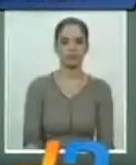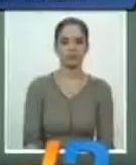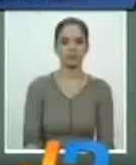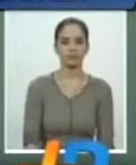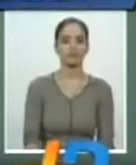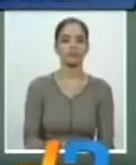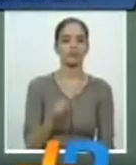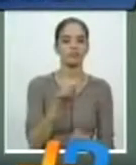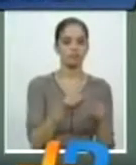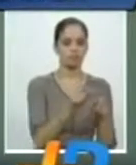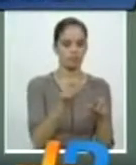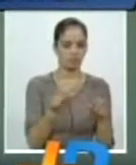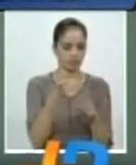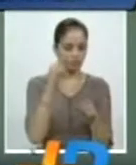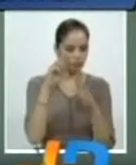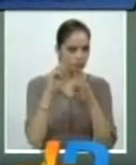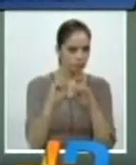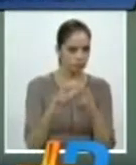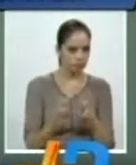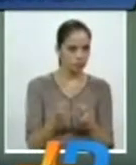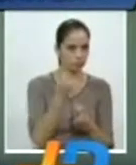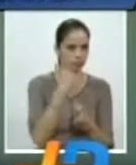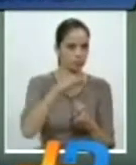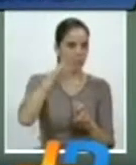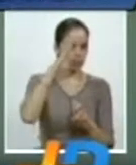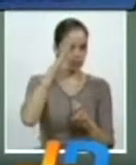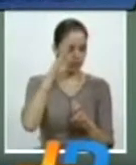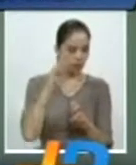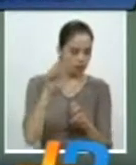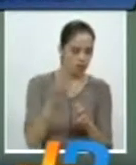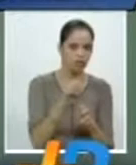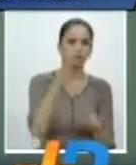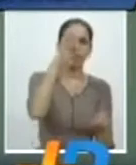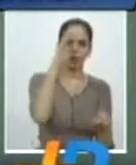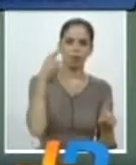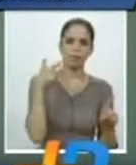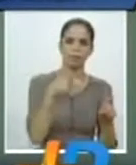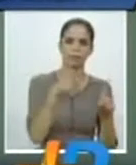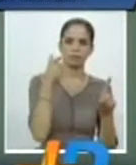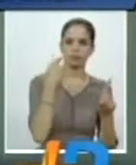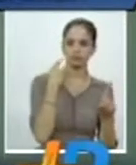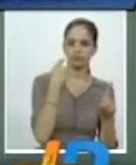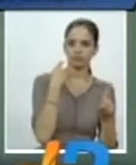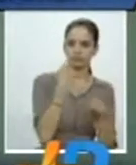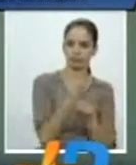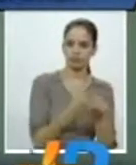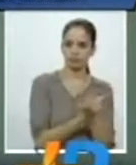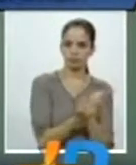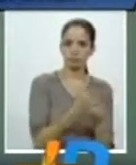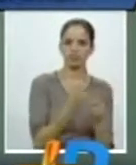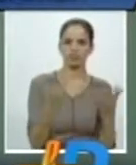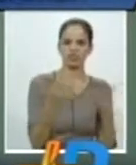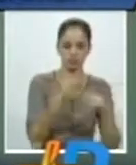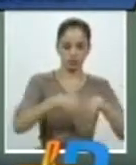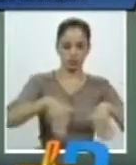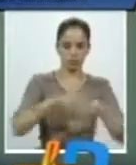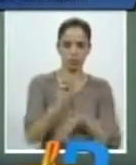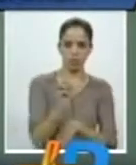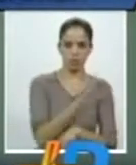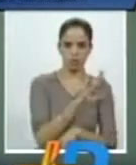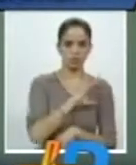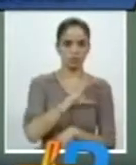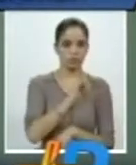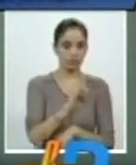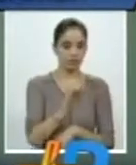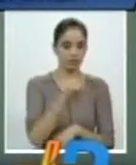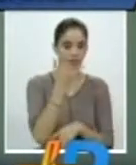Las autoridades investigan el caso de un auxiliar de policía que fue asesinado en las últimas horas en una calle del oriente de Cali. El crimen del joven